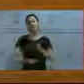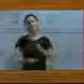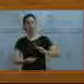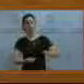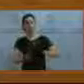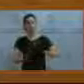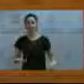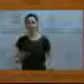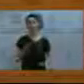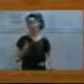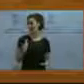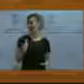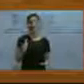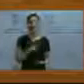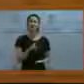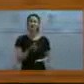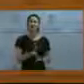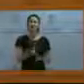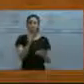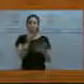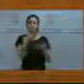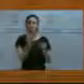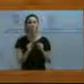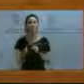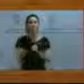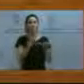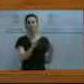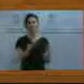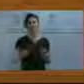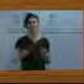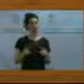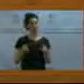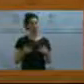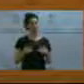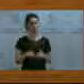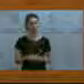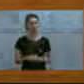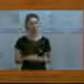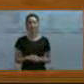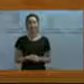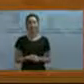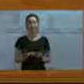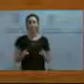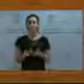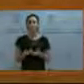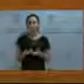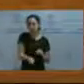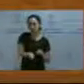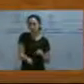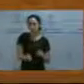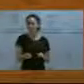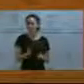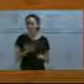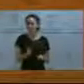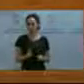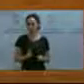estamos inmersos en un intenso debate territorial en el que sobran ensimismamientos y provocaciones. Y